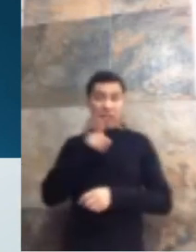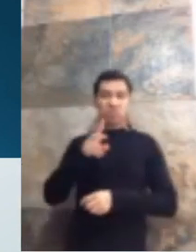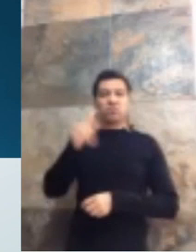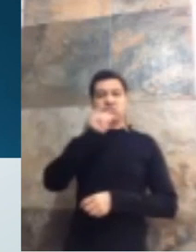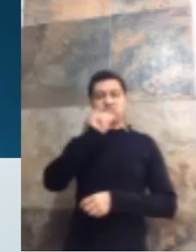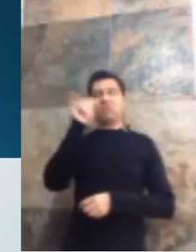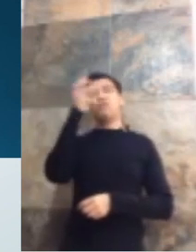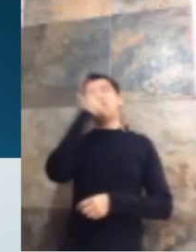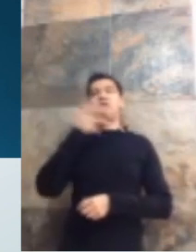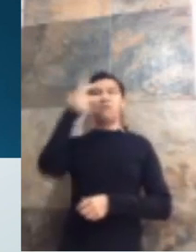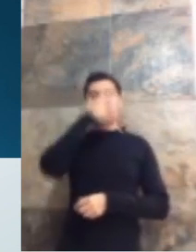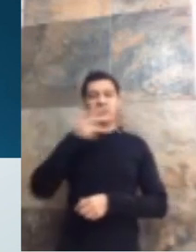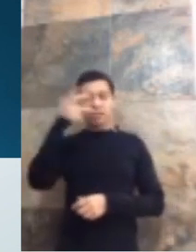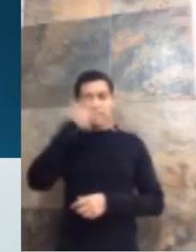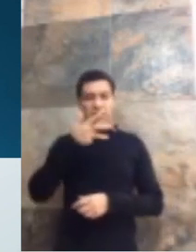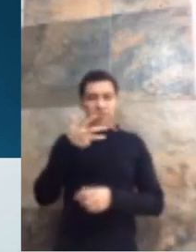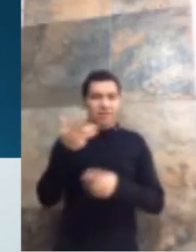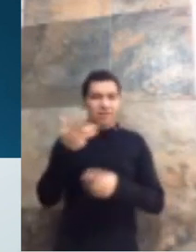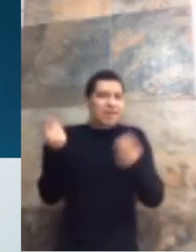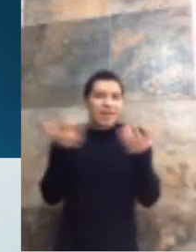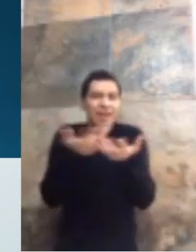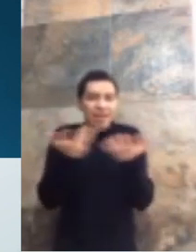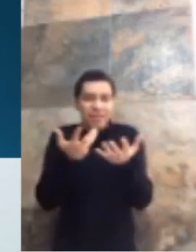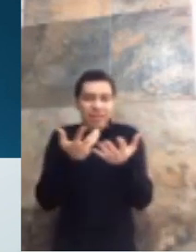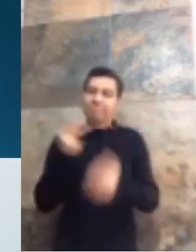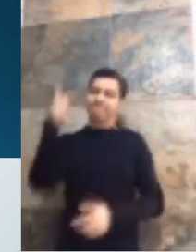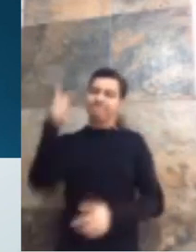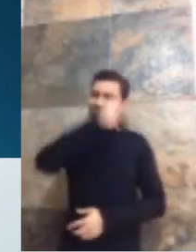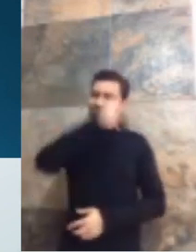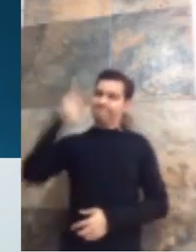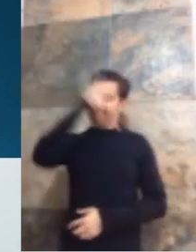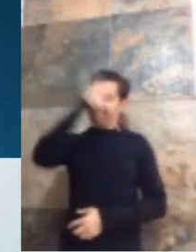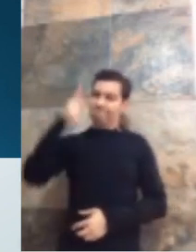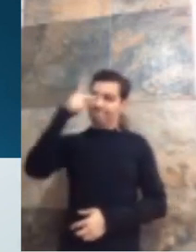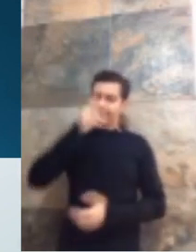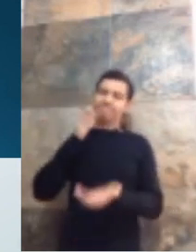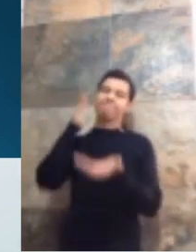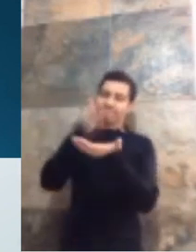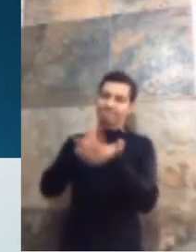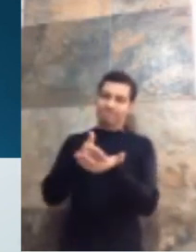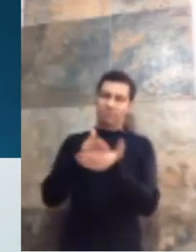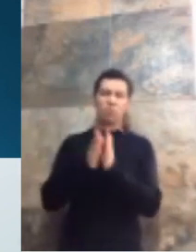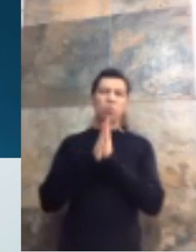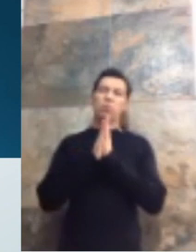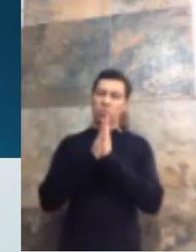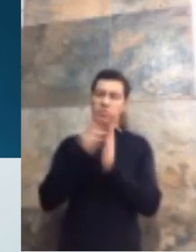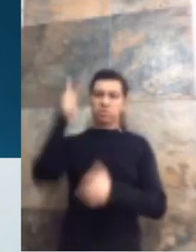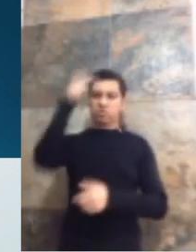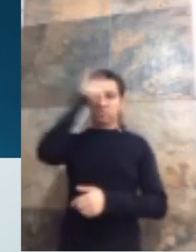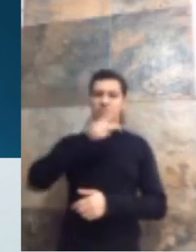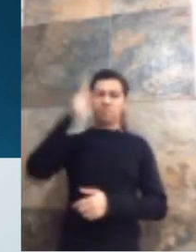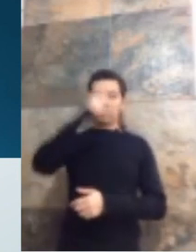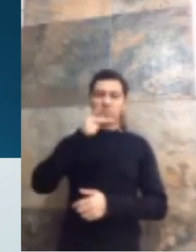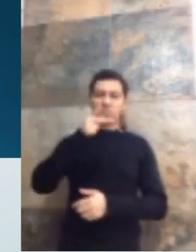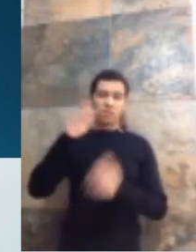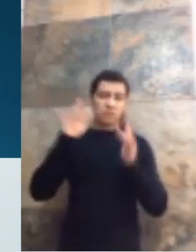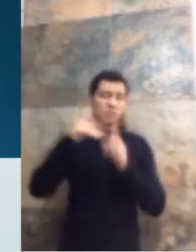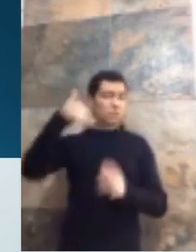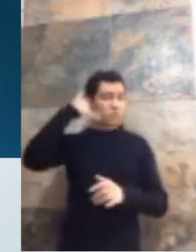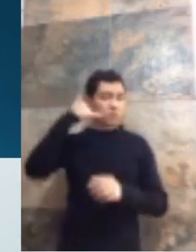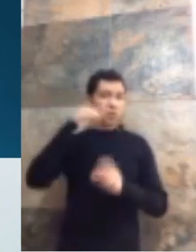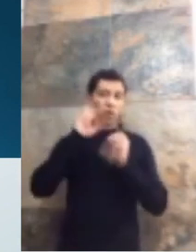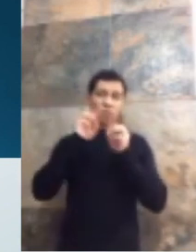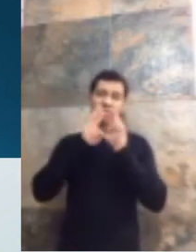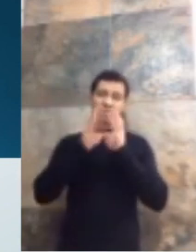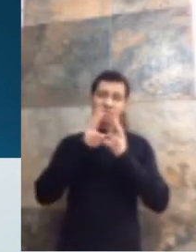es una canalización oportuna. Necesitamos que alguien nos diga a dónde acudir, a quién llamar, a dónde vamos, o